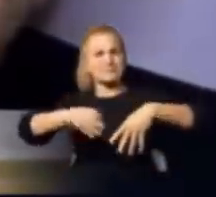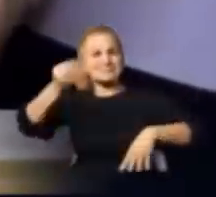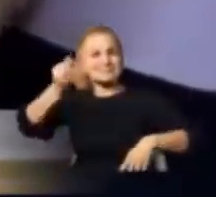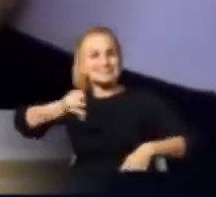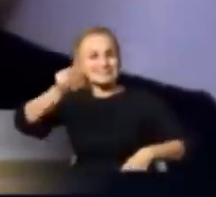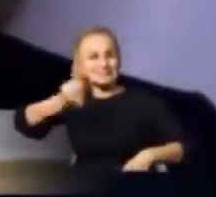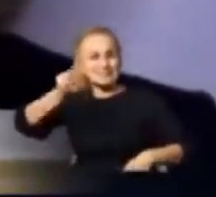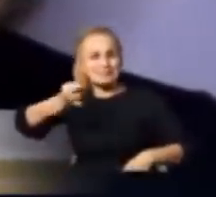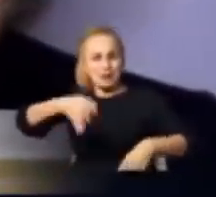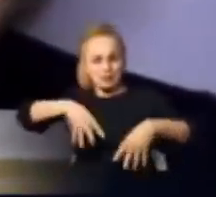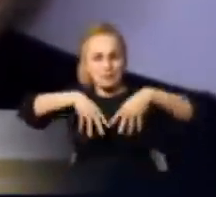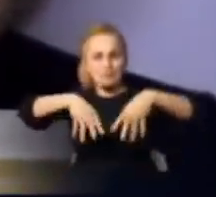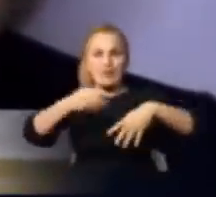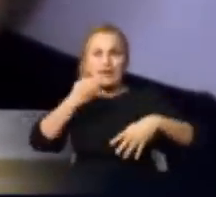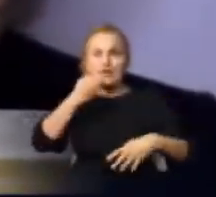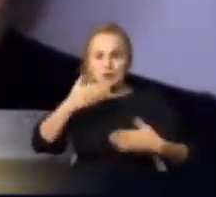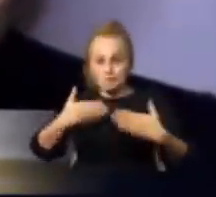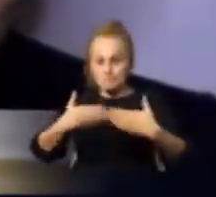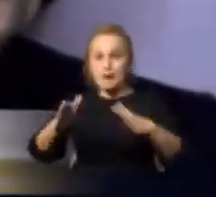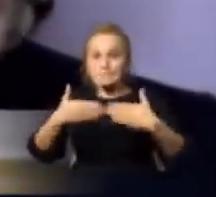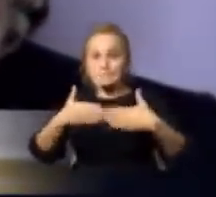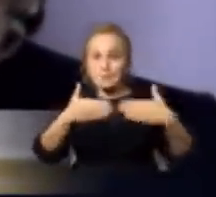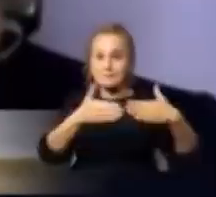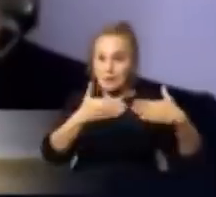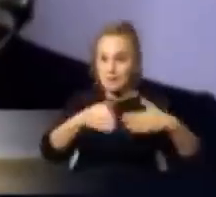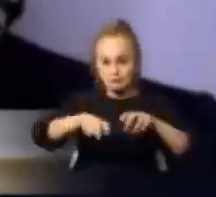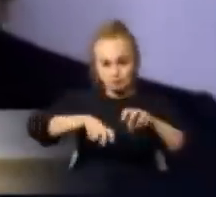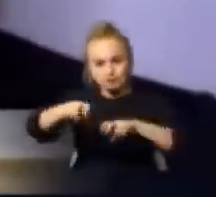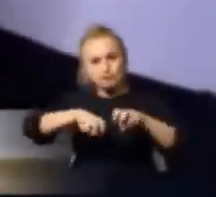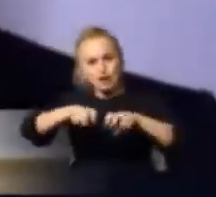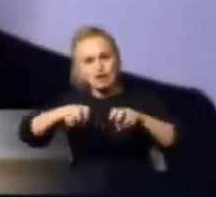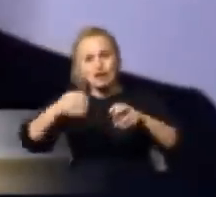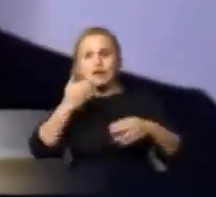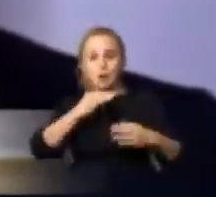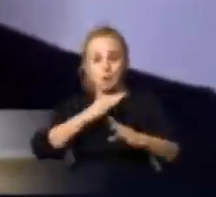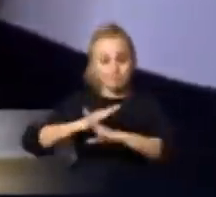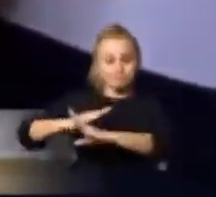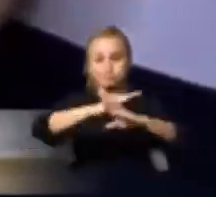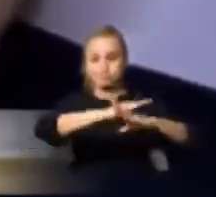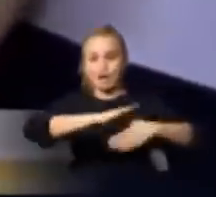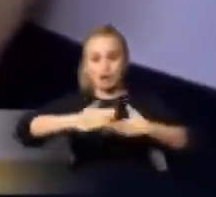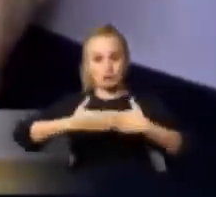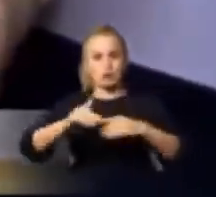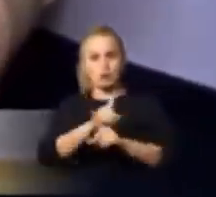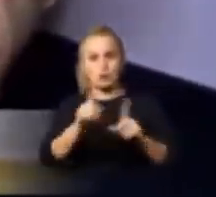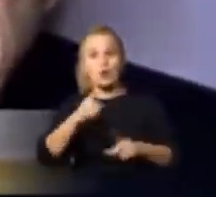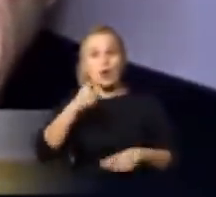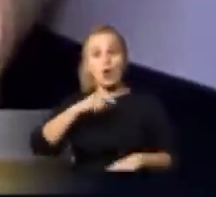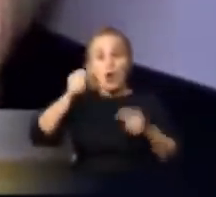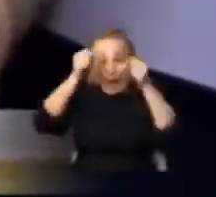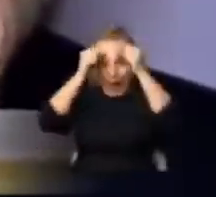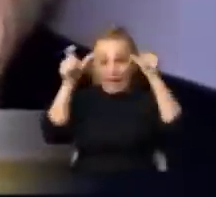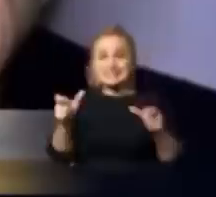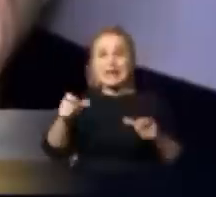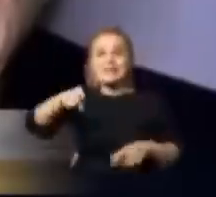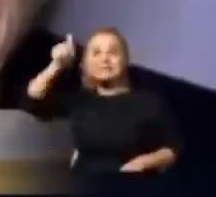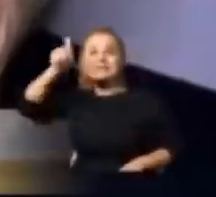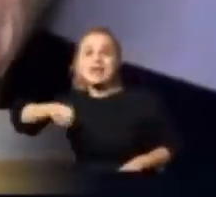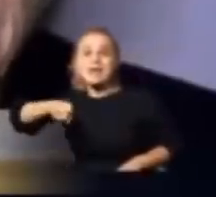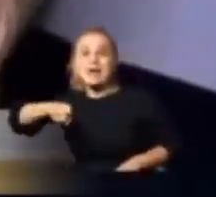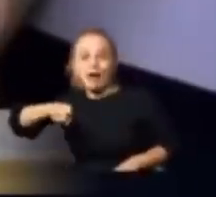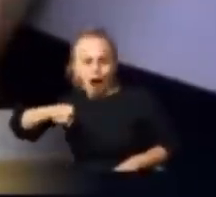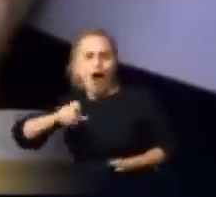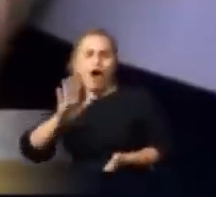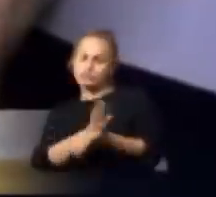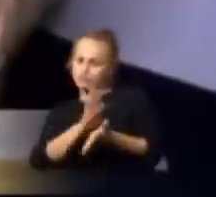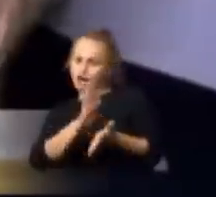permita la movilidad y el desenvolvimiento económico. Claro que estamos hablando de todo eso. Y el Estado debe garantizar ese ejercicio